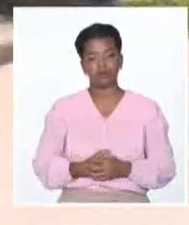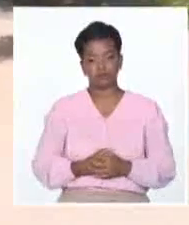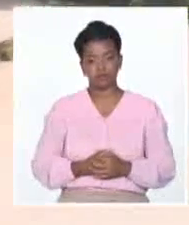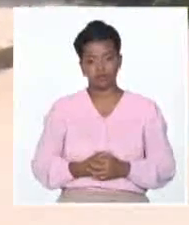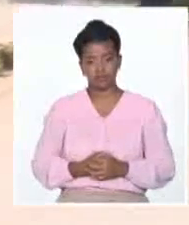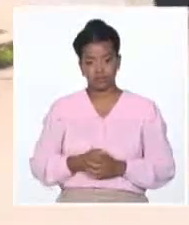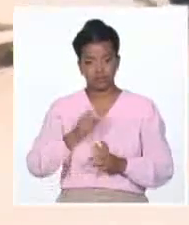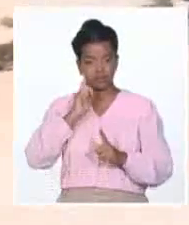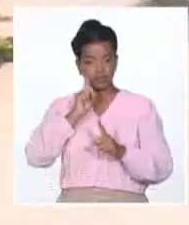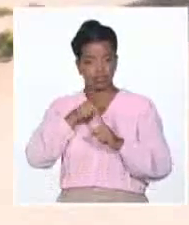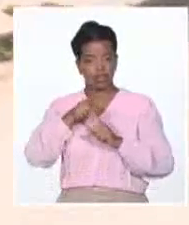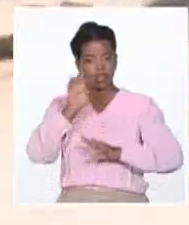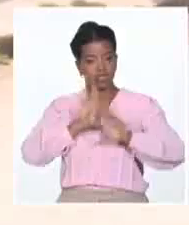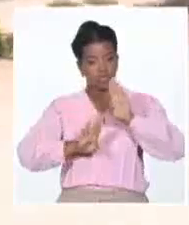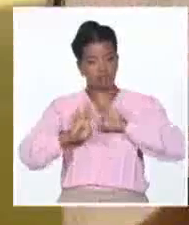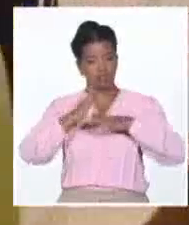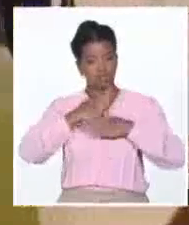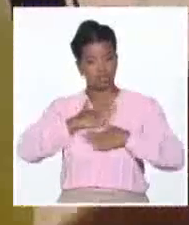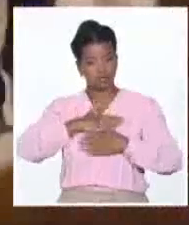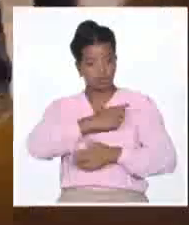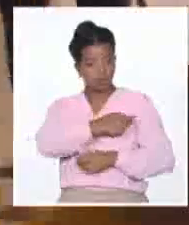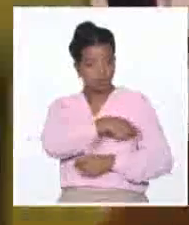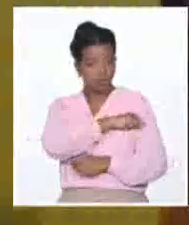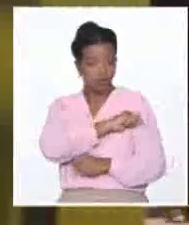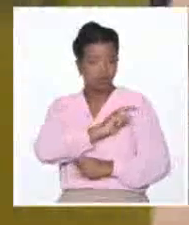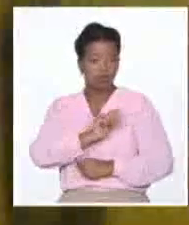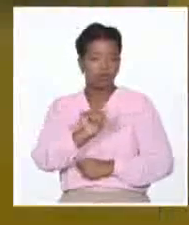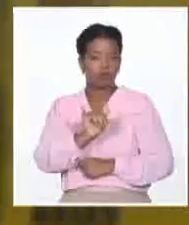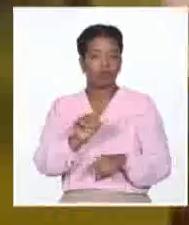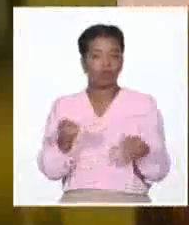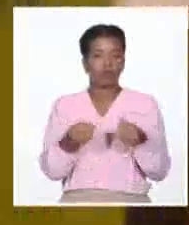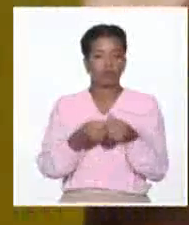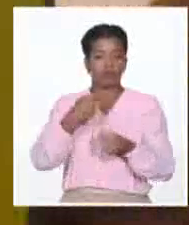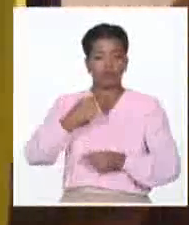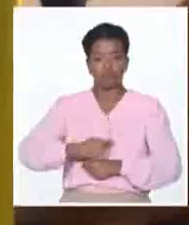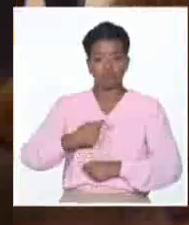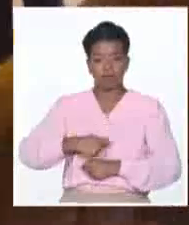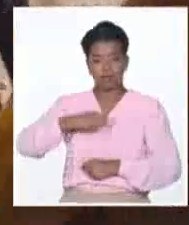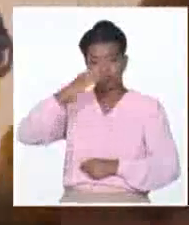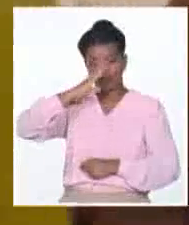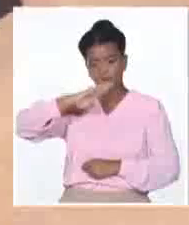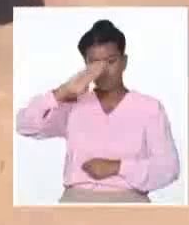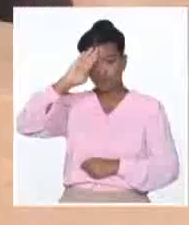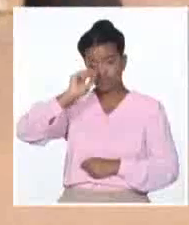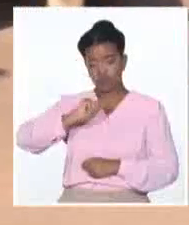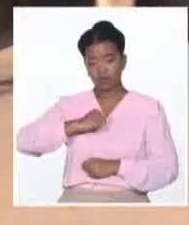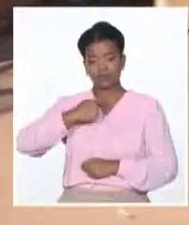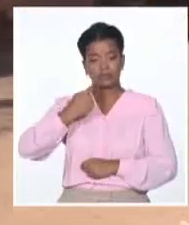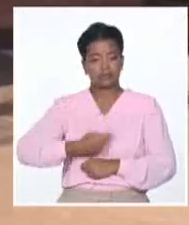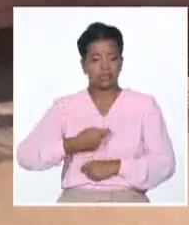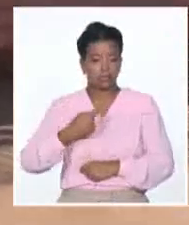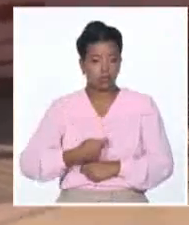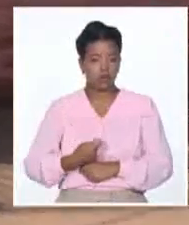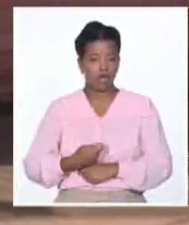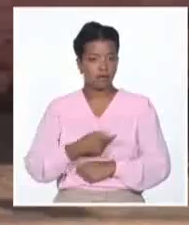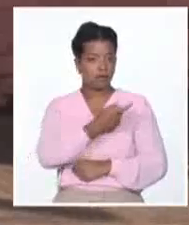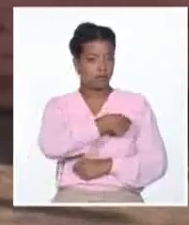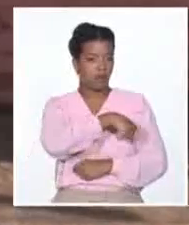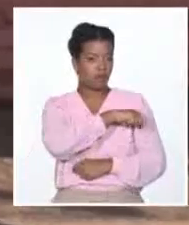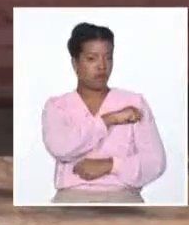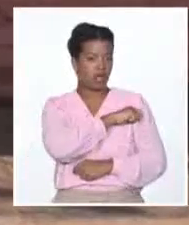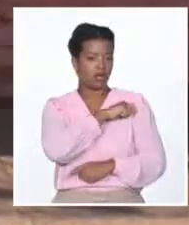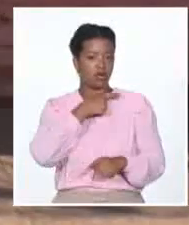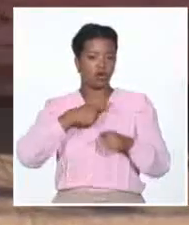tranquilidad ciudadana y el orden interior, de conjunto con la Fiscalía General de la República, el Tribunal Supremo Popular y otras